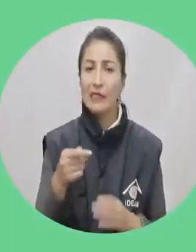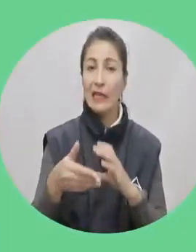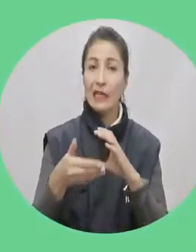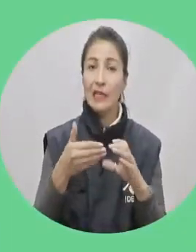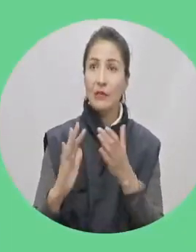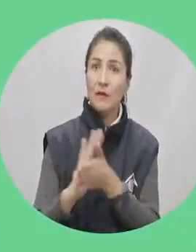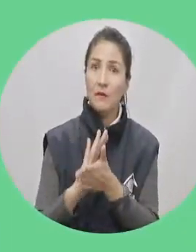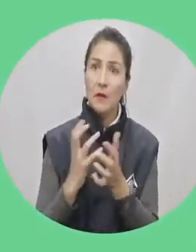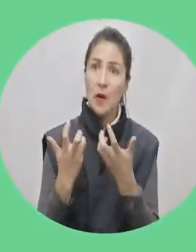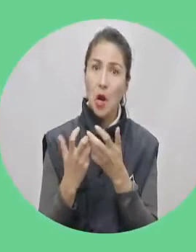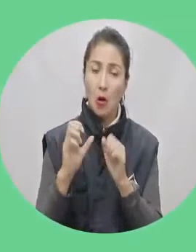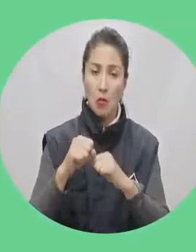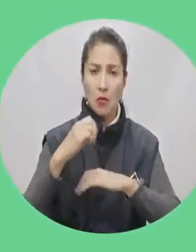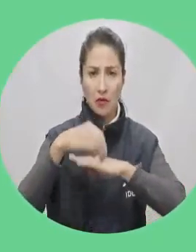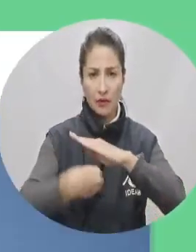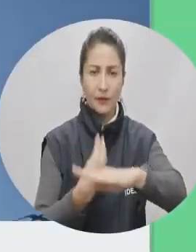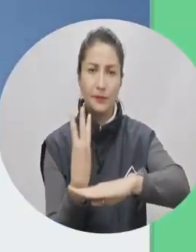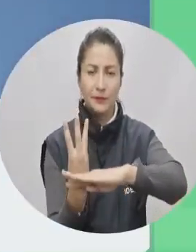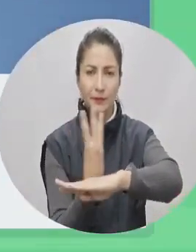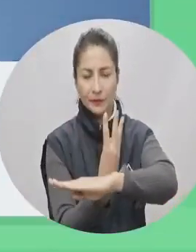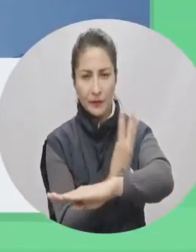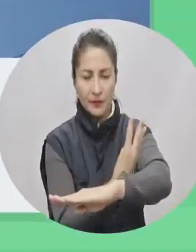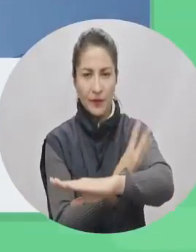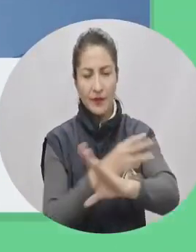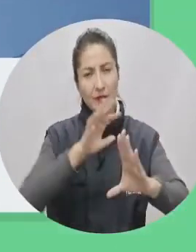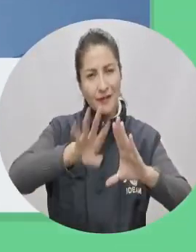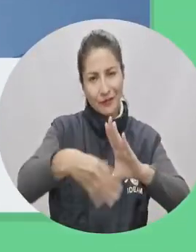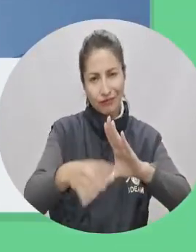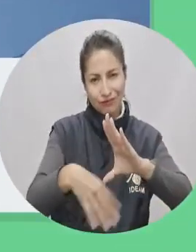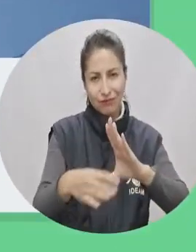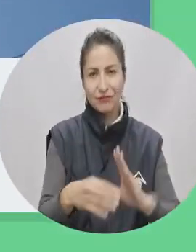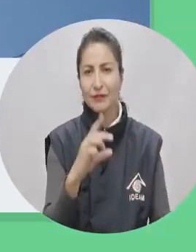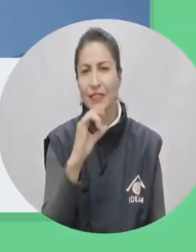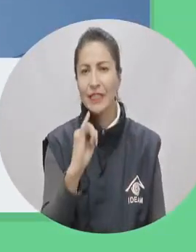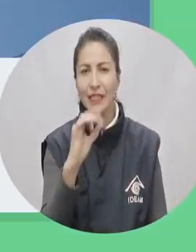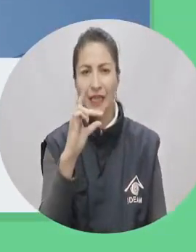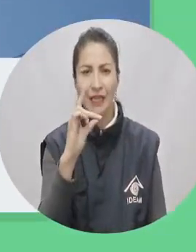Para mayor información sobre el pronóstico del tiempo, visítenos en